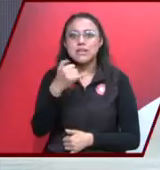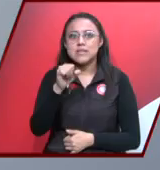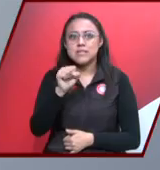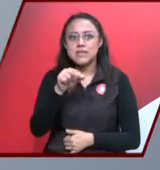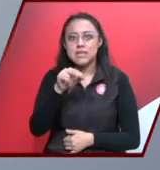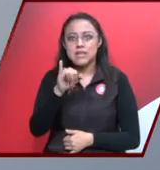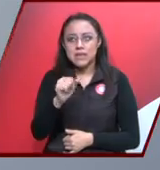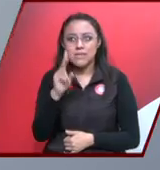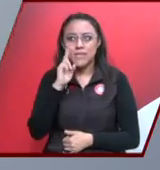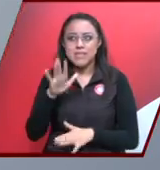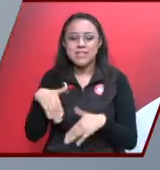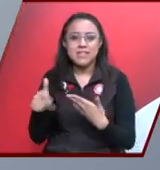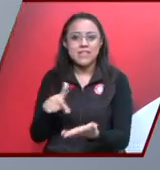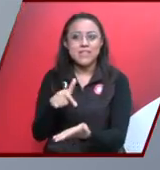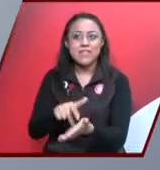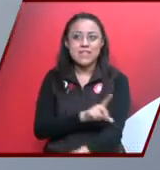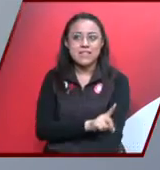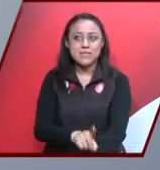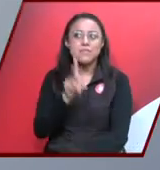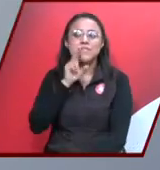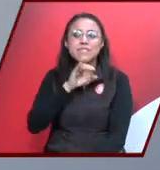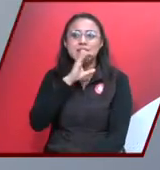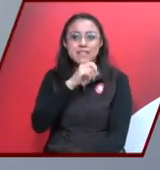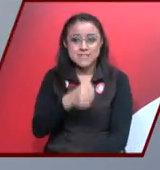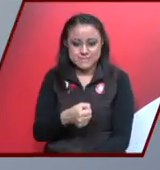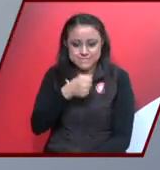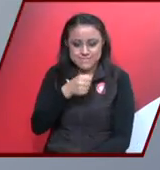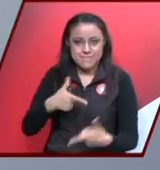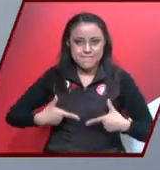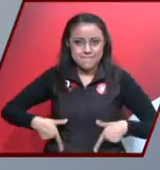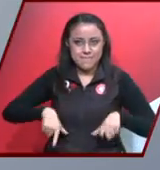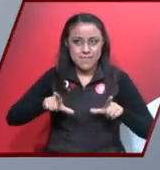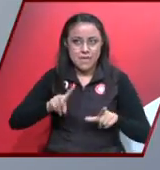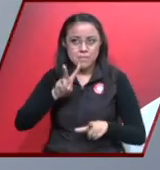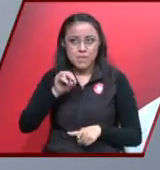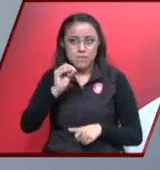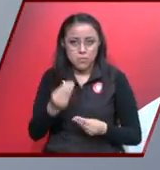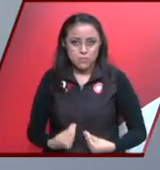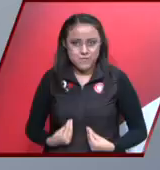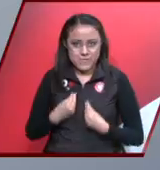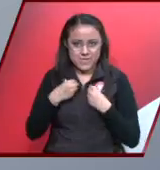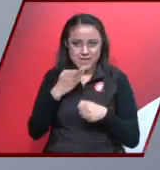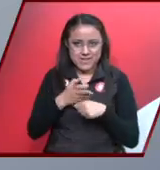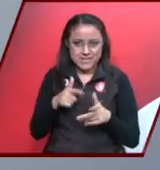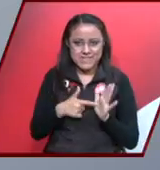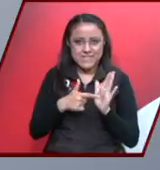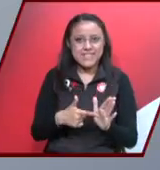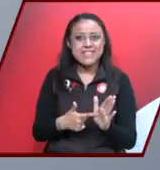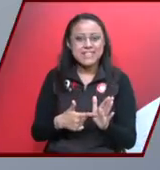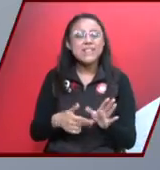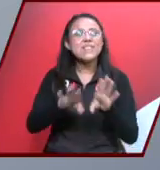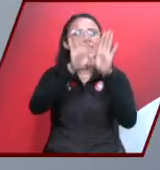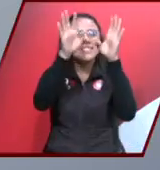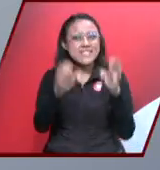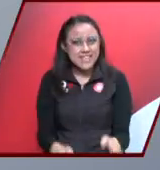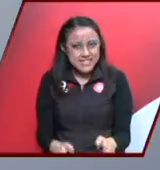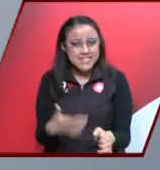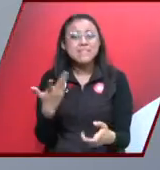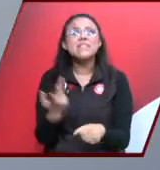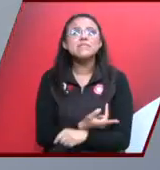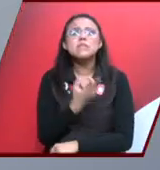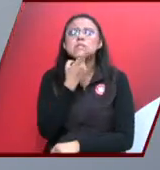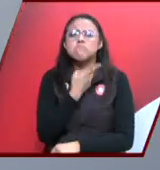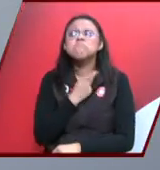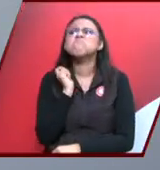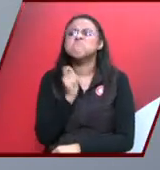Yesenia Santiago está en la delegación Venustiano Carranza, en vivo, transmitiendo vía celular en vivo desde allá. Yesenia, te escucho. ¿Cómo estás? ¿Qué haces por